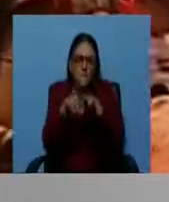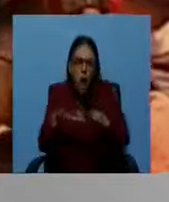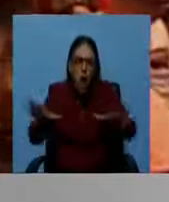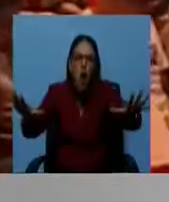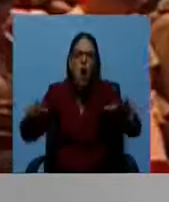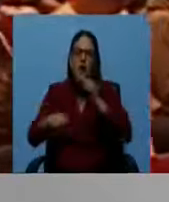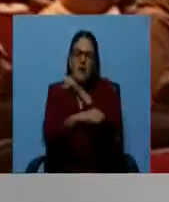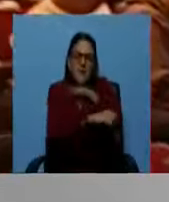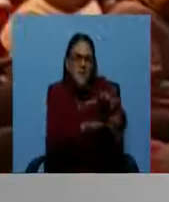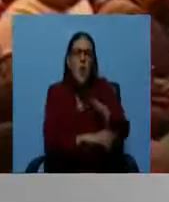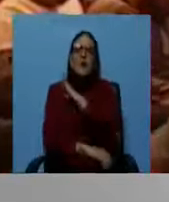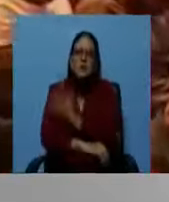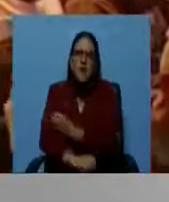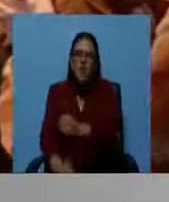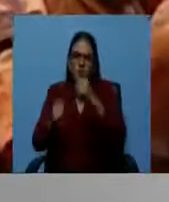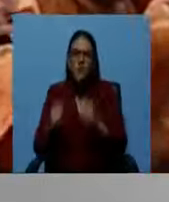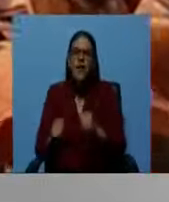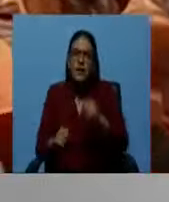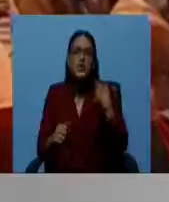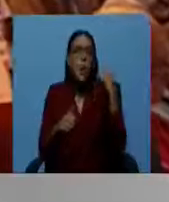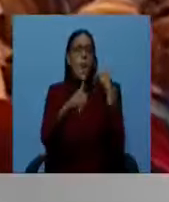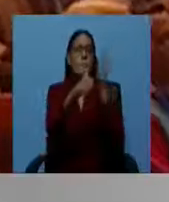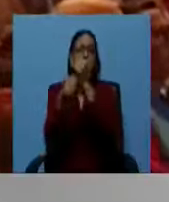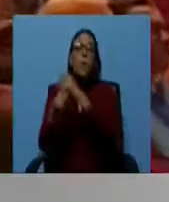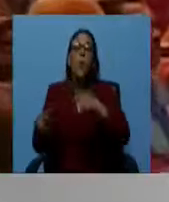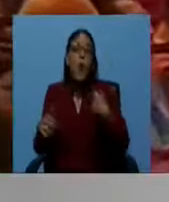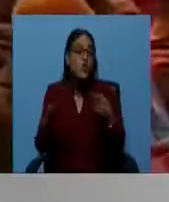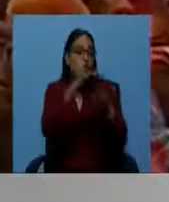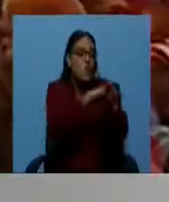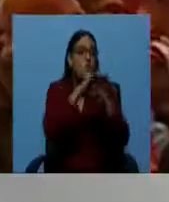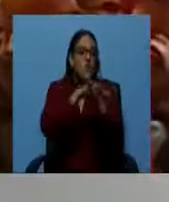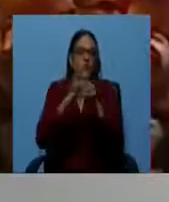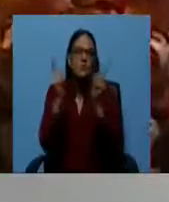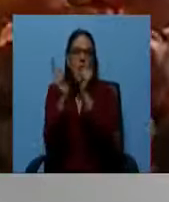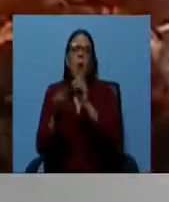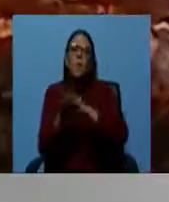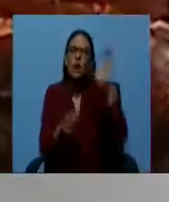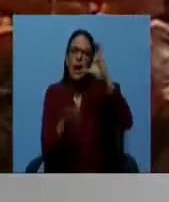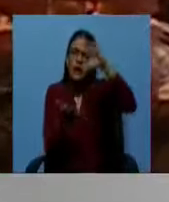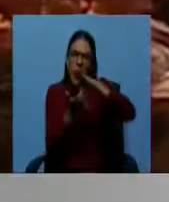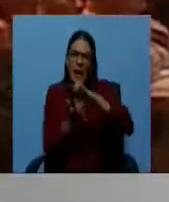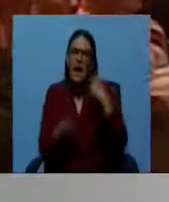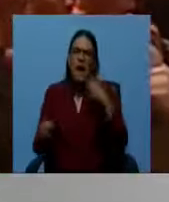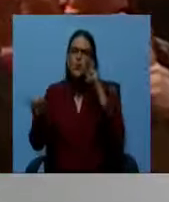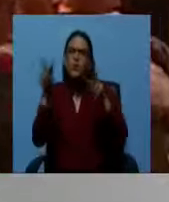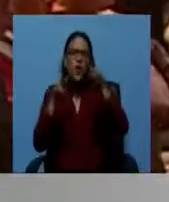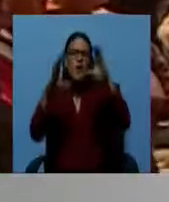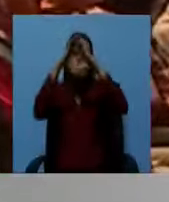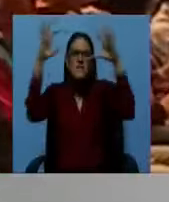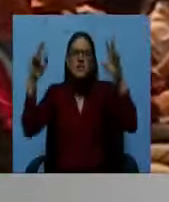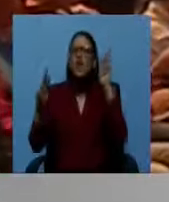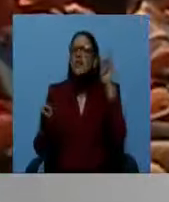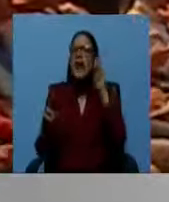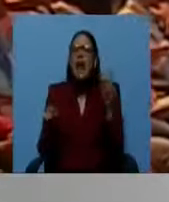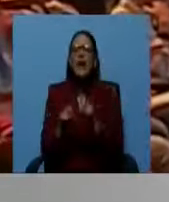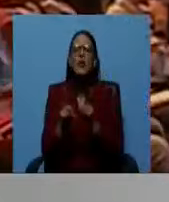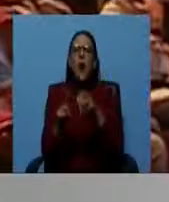Y eso nos dimos cuenta nosotros cuando empezamos a recorrer, porque aquí desde Caracas teníamos la convicción de que las radios